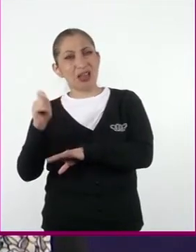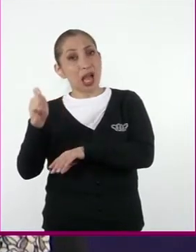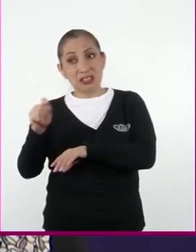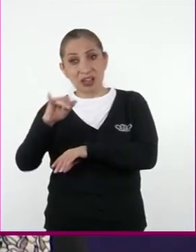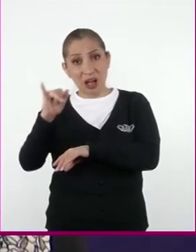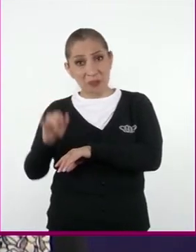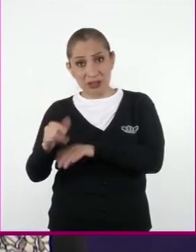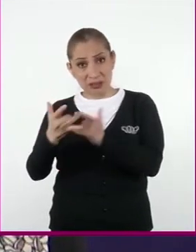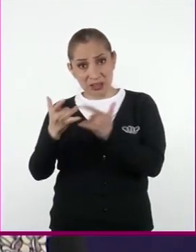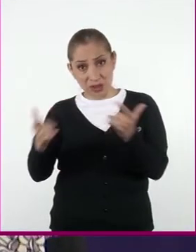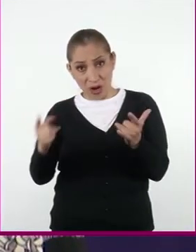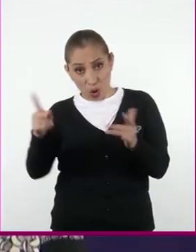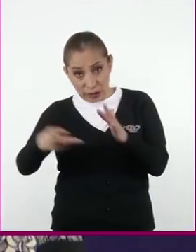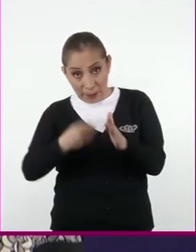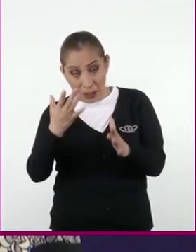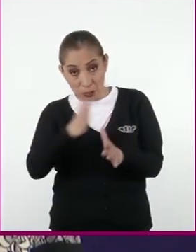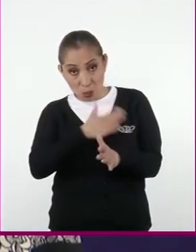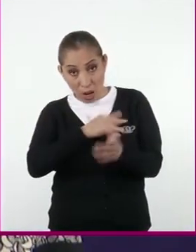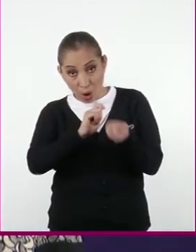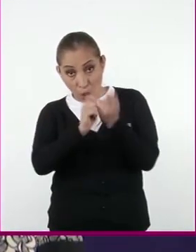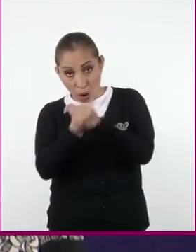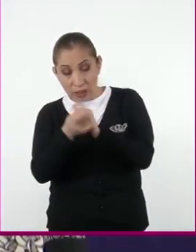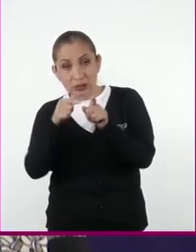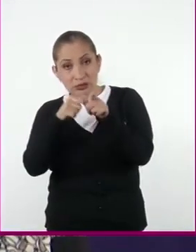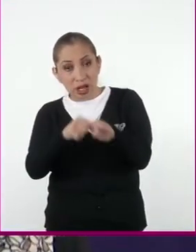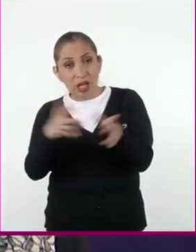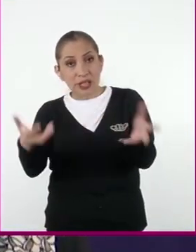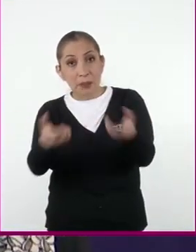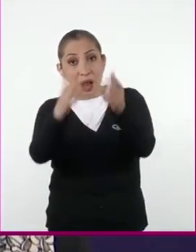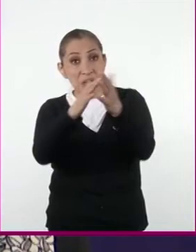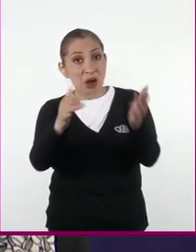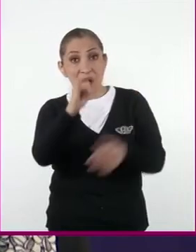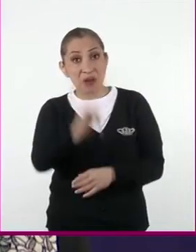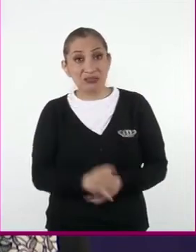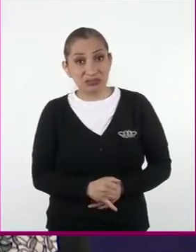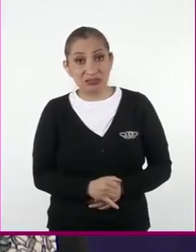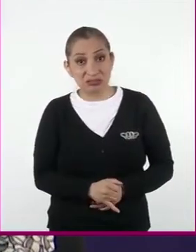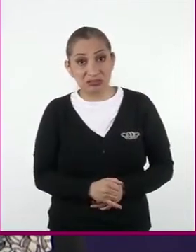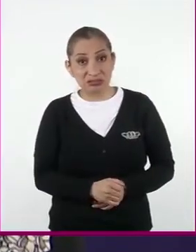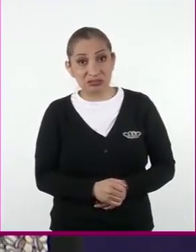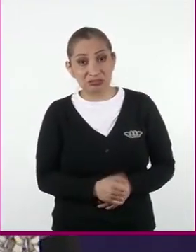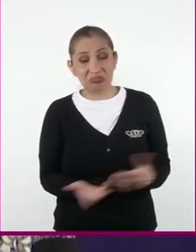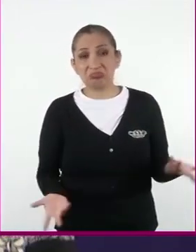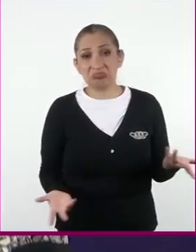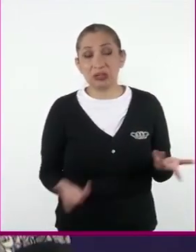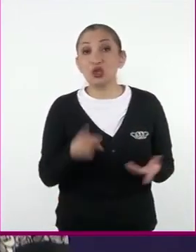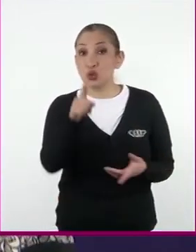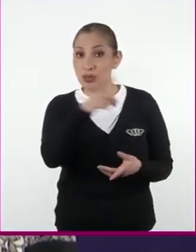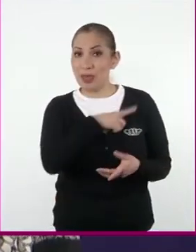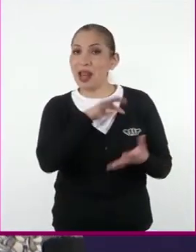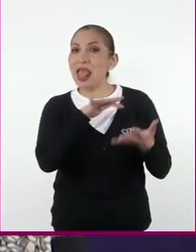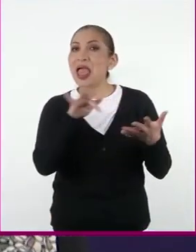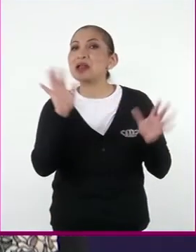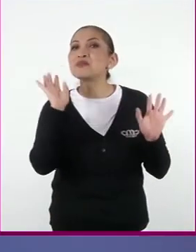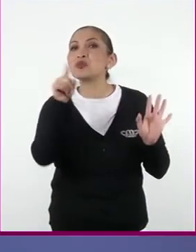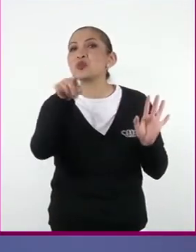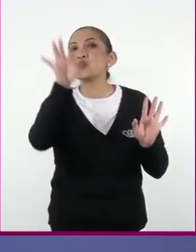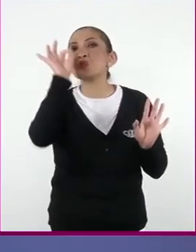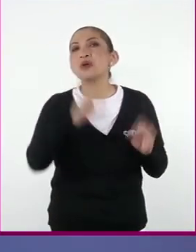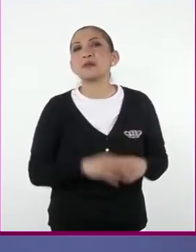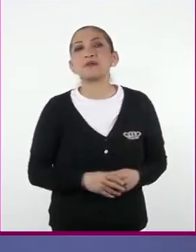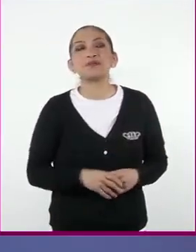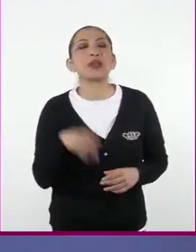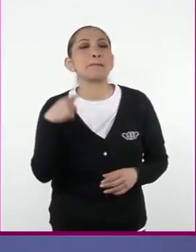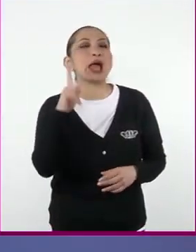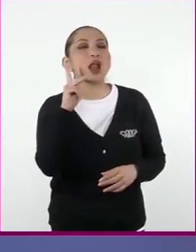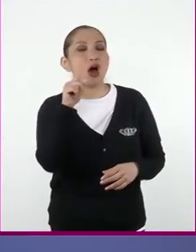que nunca en la historia se va a volver bueno y va a intentar salvar los libros como los otros personajes? Tendrás que leerlo para averiguarlo.